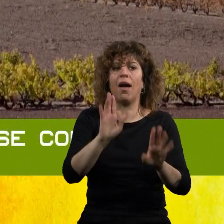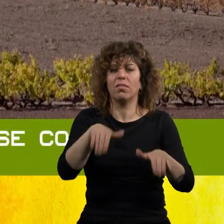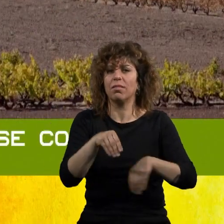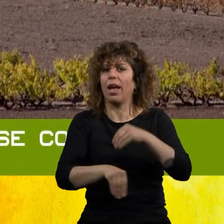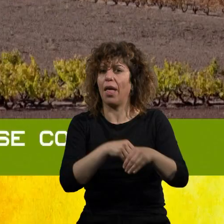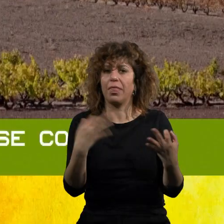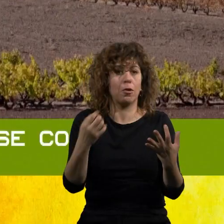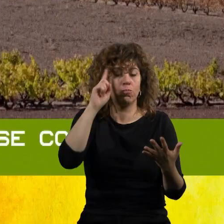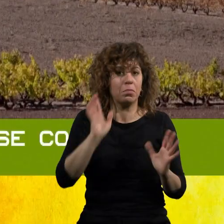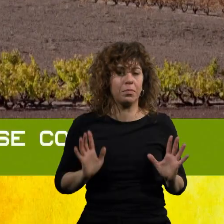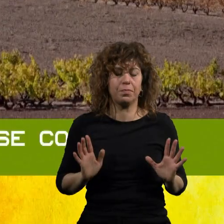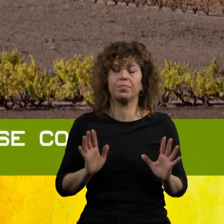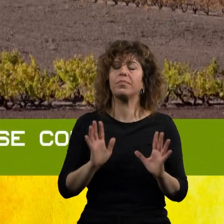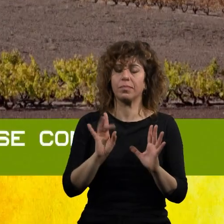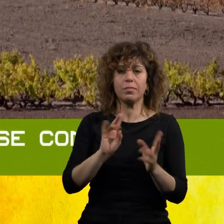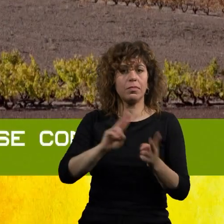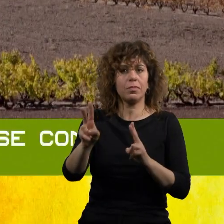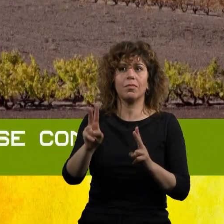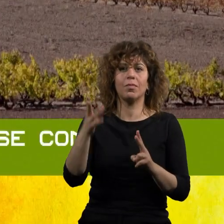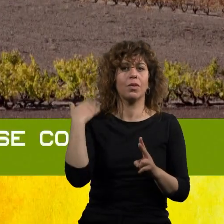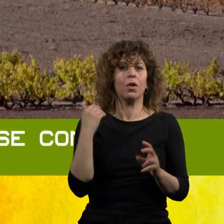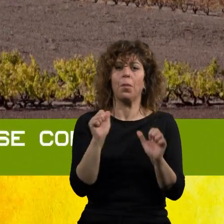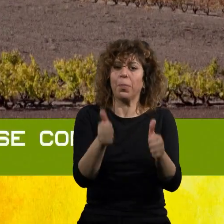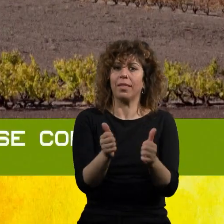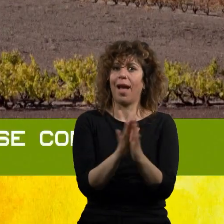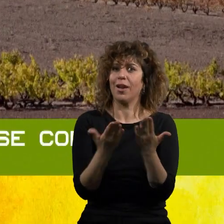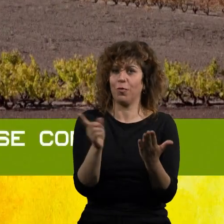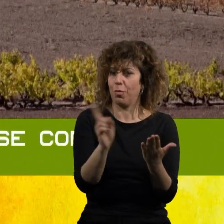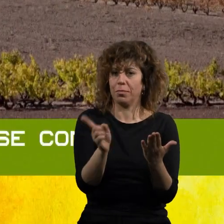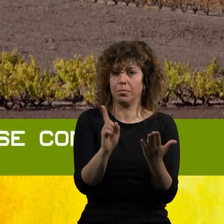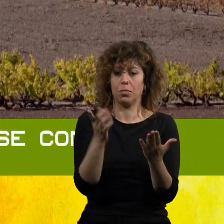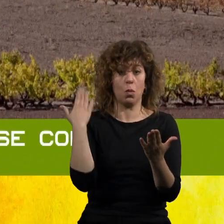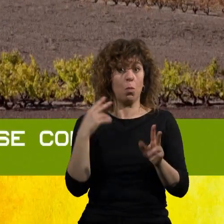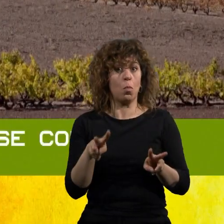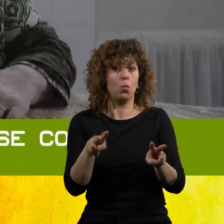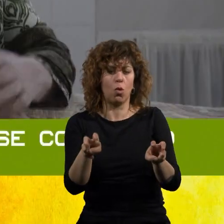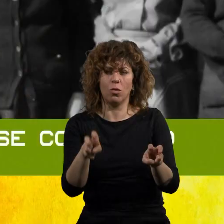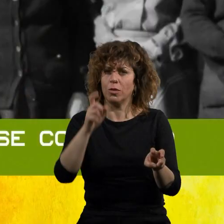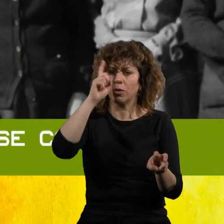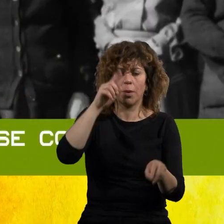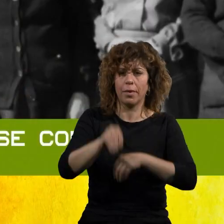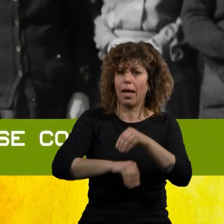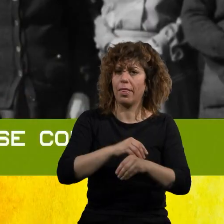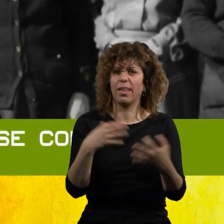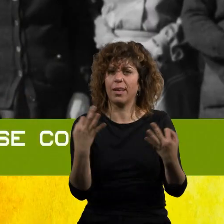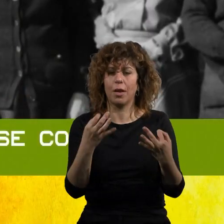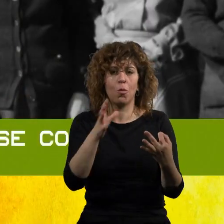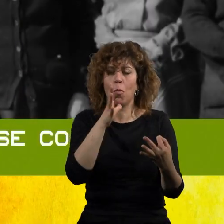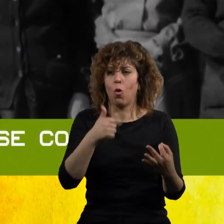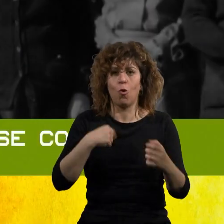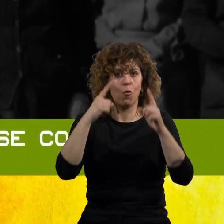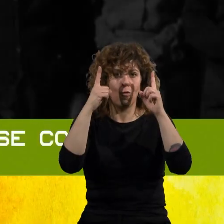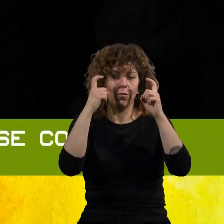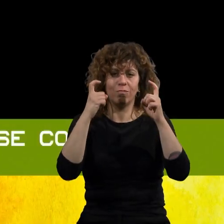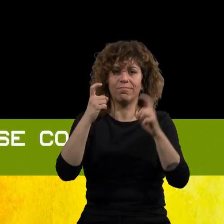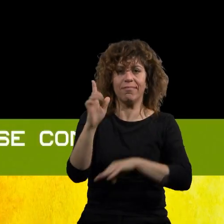esto, ¿no? Sí, bueno, realmente no empezó como el libro, ¿eh? Yo quería, o sea, al principio no sabía muy bien qué quería hacer, porque yo siempre con la fotografía, con